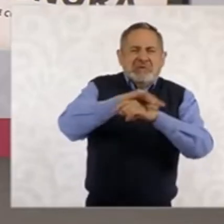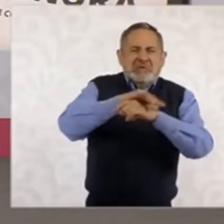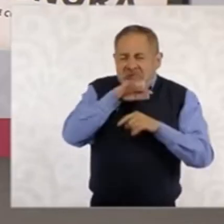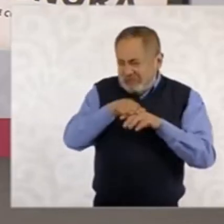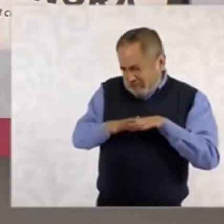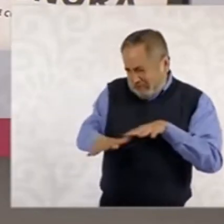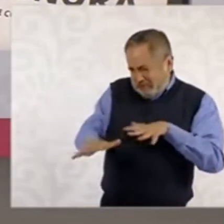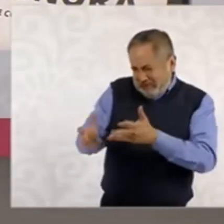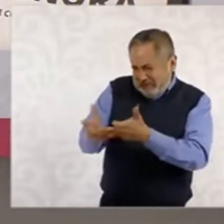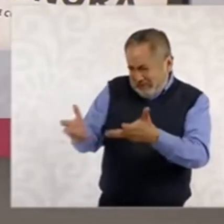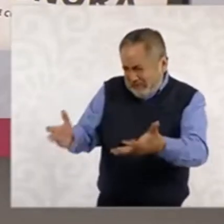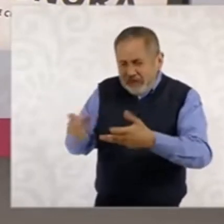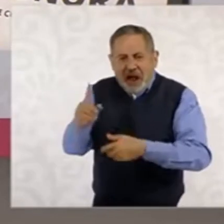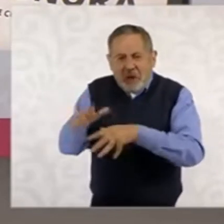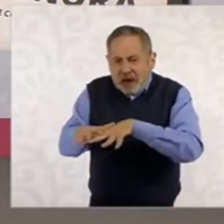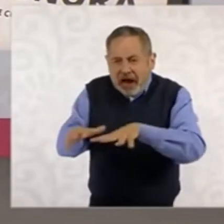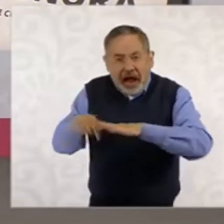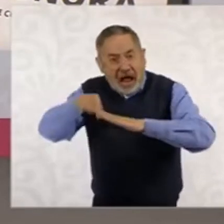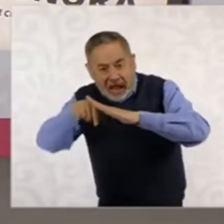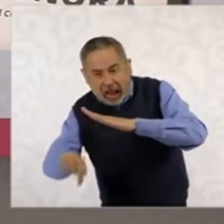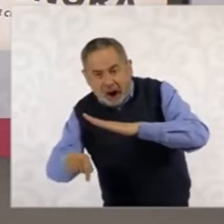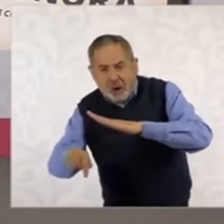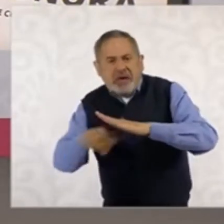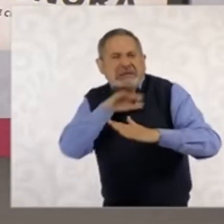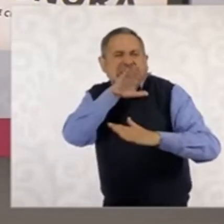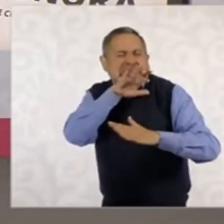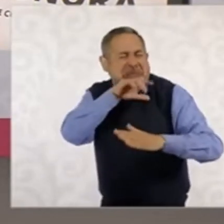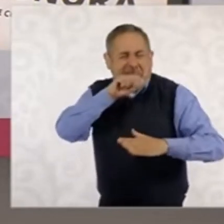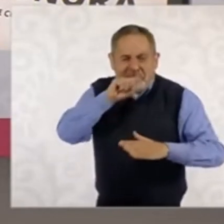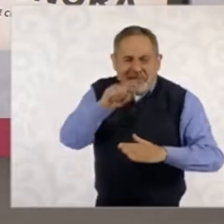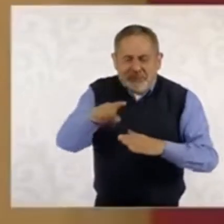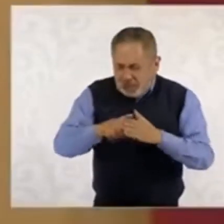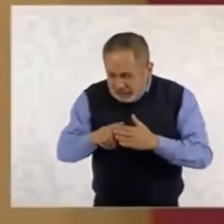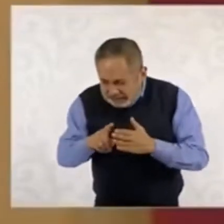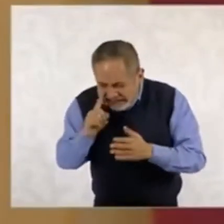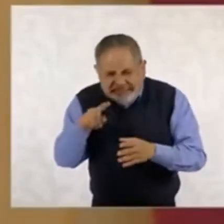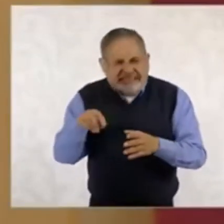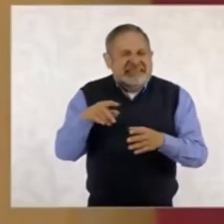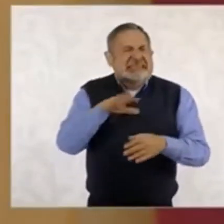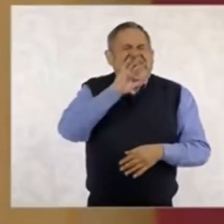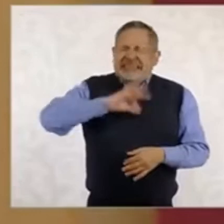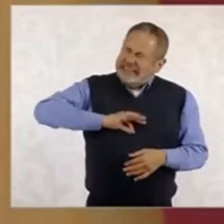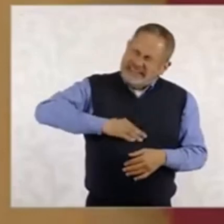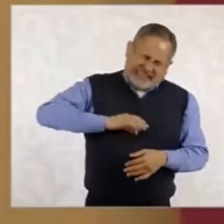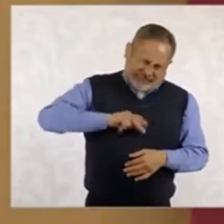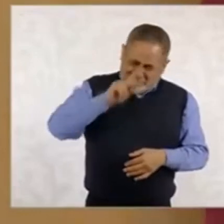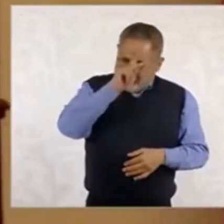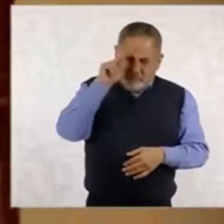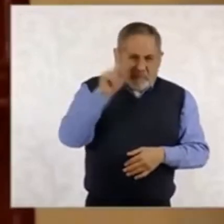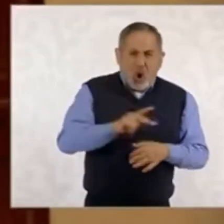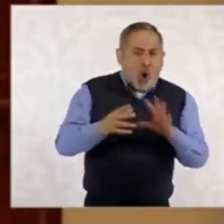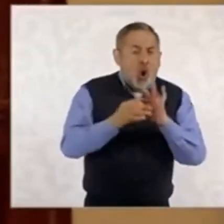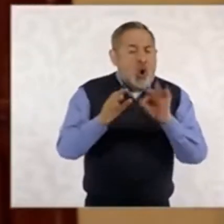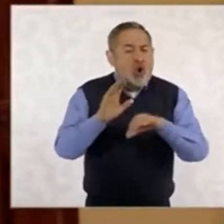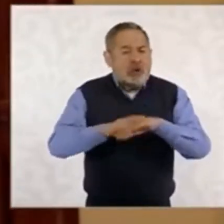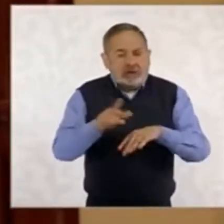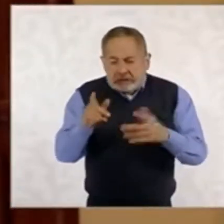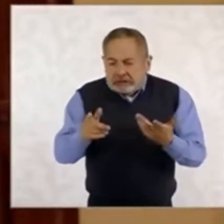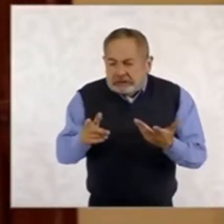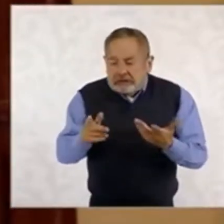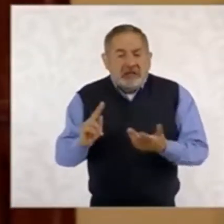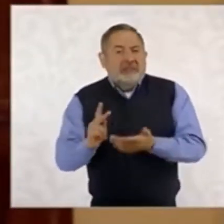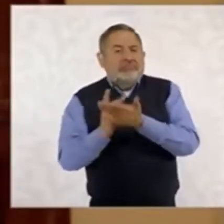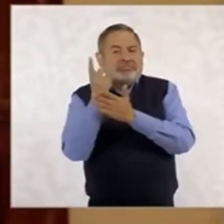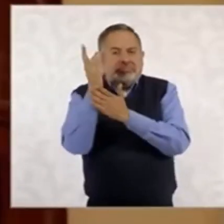suelos, agua superficial y subterránea, presencia de metales pesados y sustancias tóxicas, con grandes afectaciones a la flora y